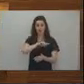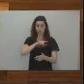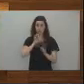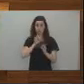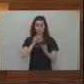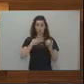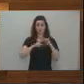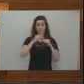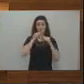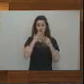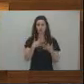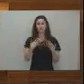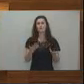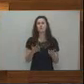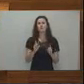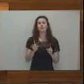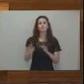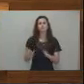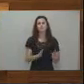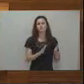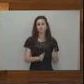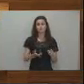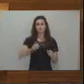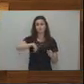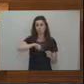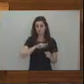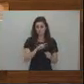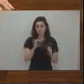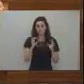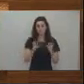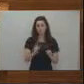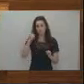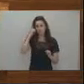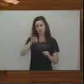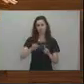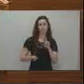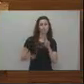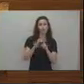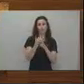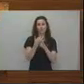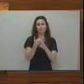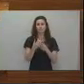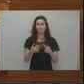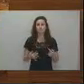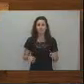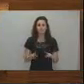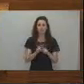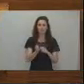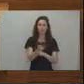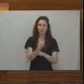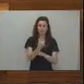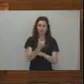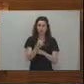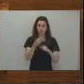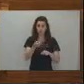Pero, en todo caso, lo que nosotros, situando en contexto, los desplantes, estábamos hablando del desplante que